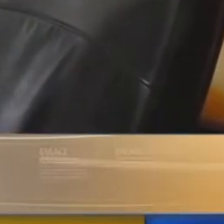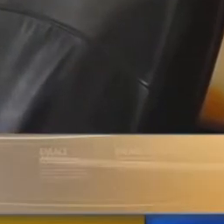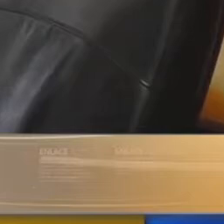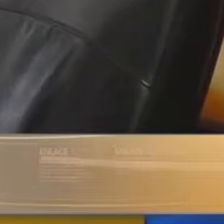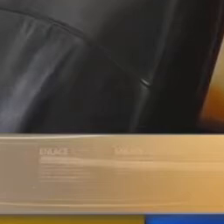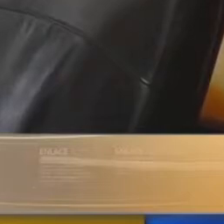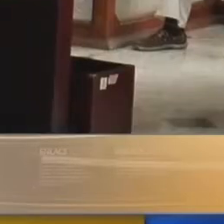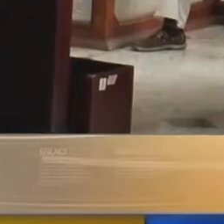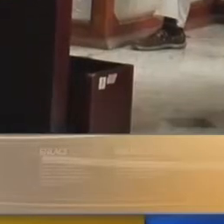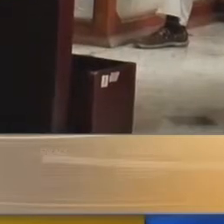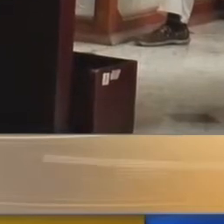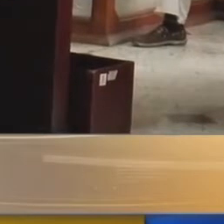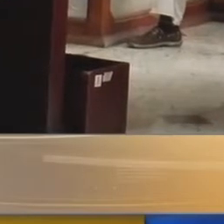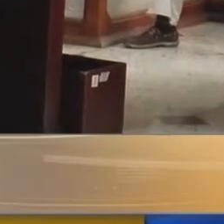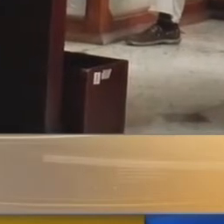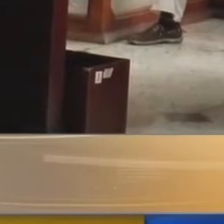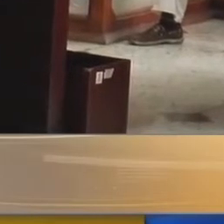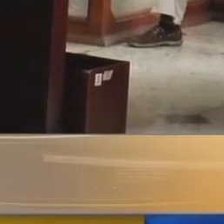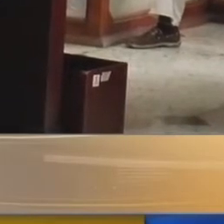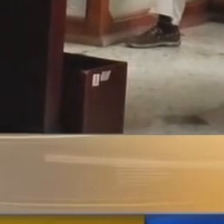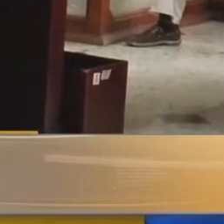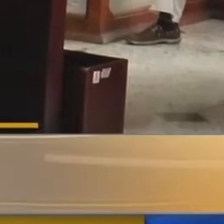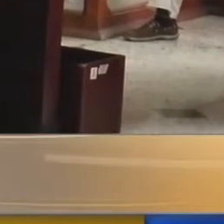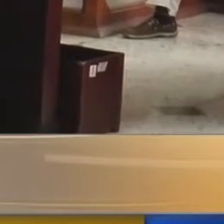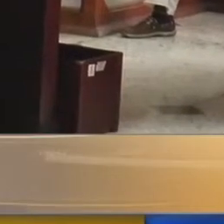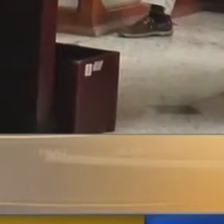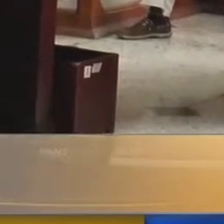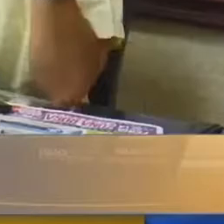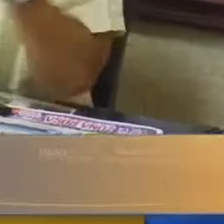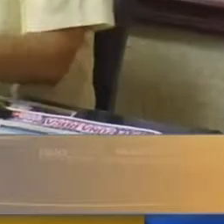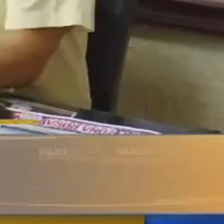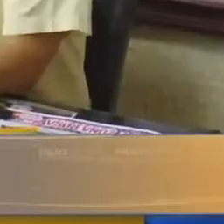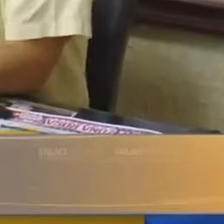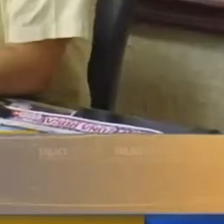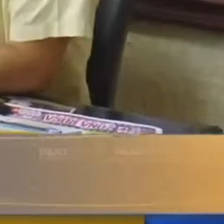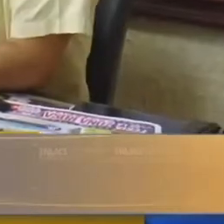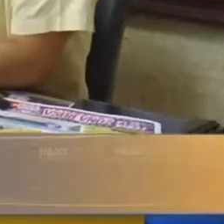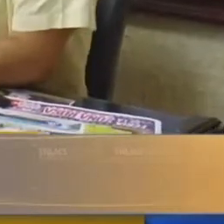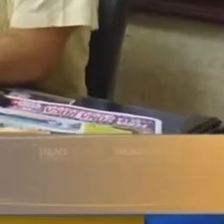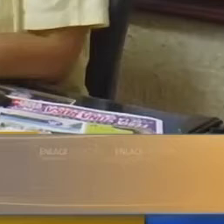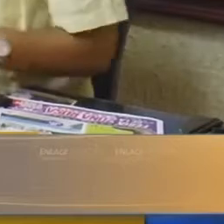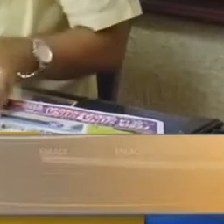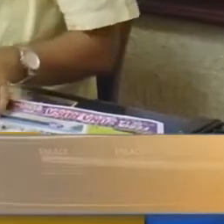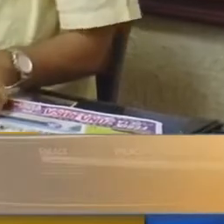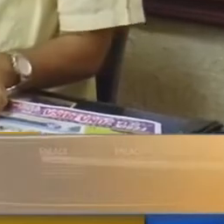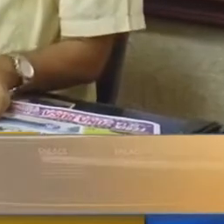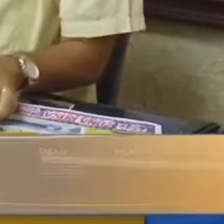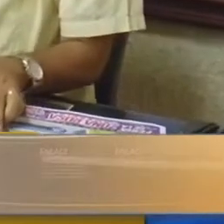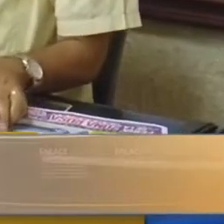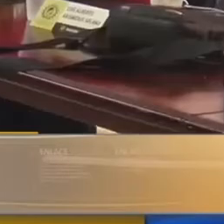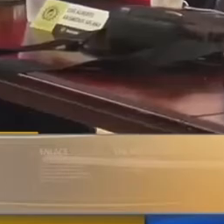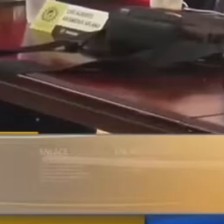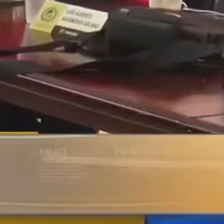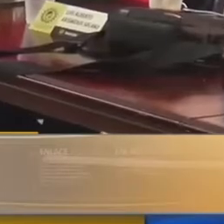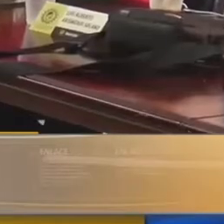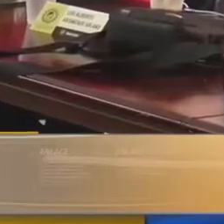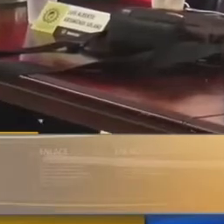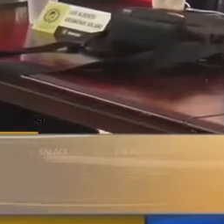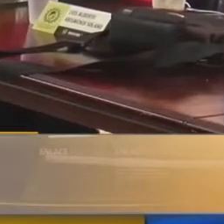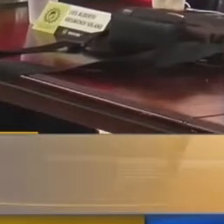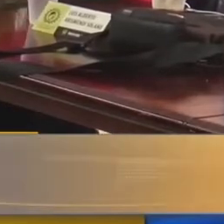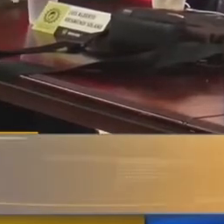13 concejales en la Corporación Edilicia motiva la modificación de la composición del gabinete municipal del alcalde Darío Echeverry. A esta hora, secretarías